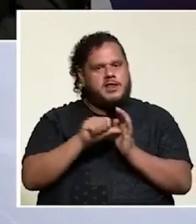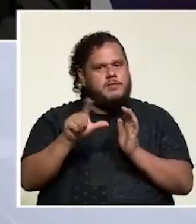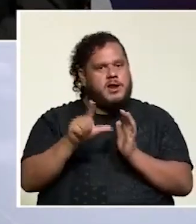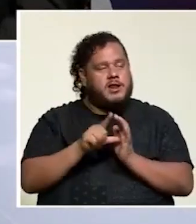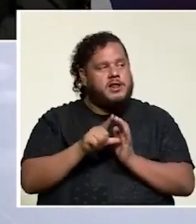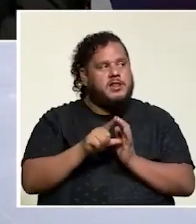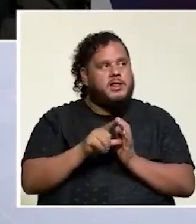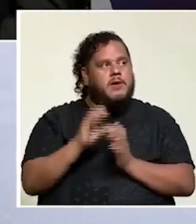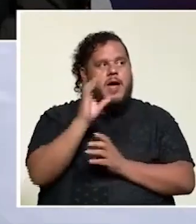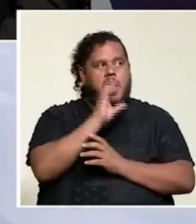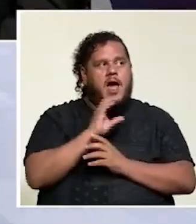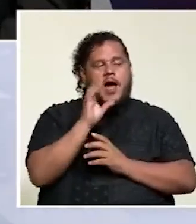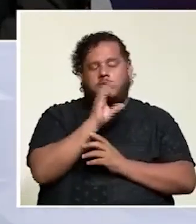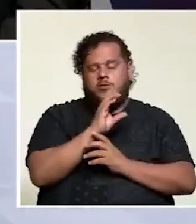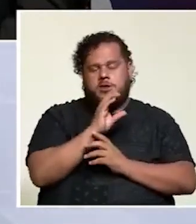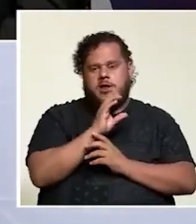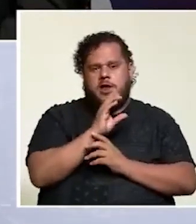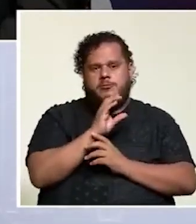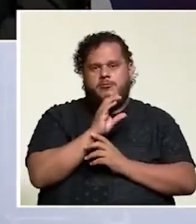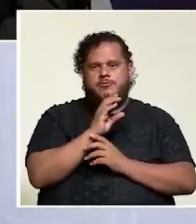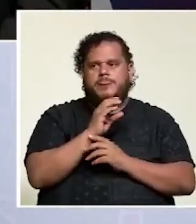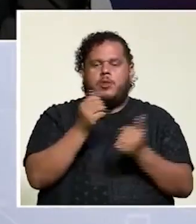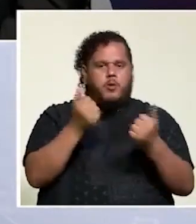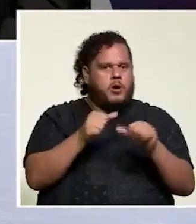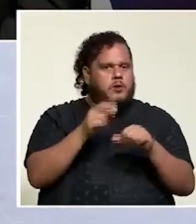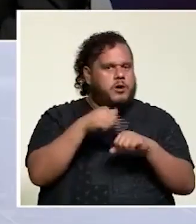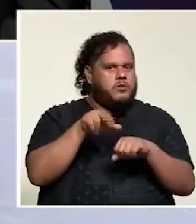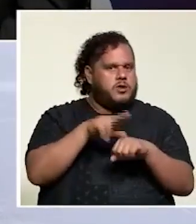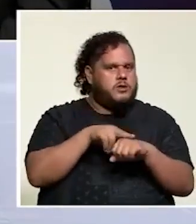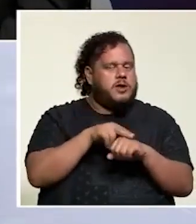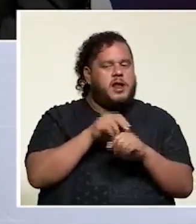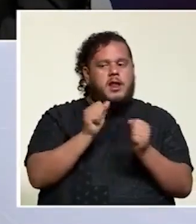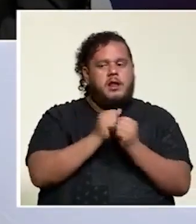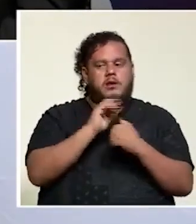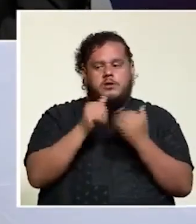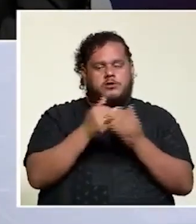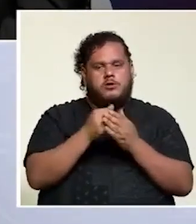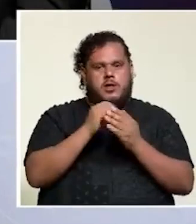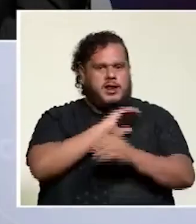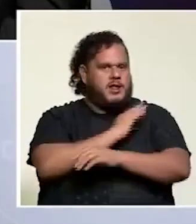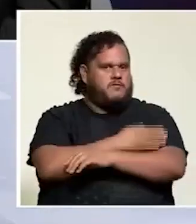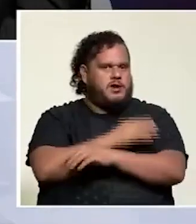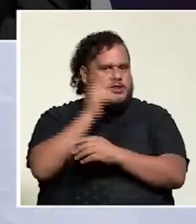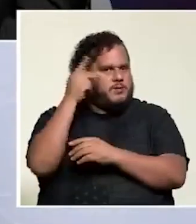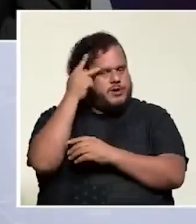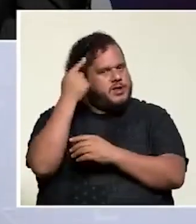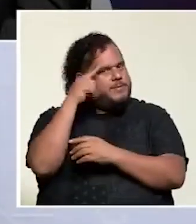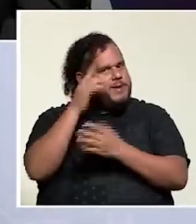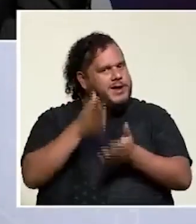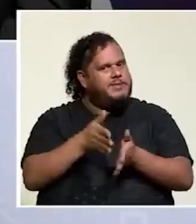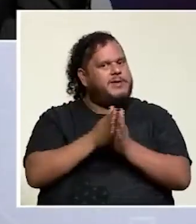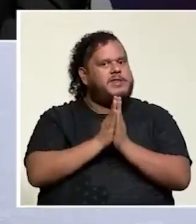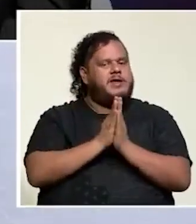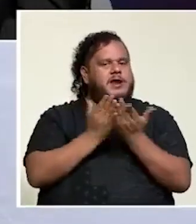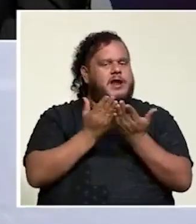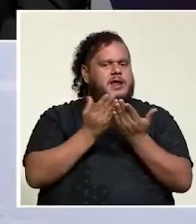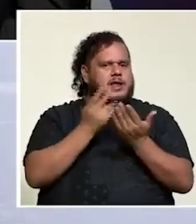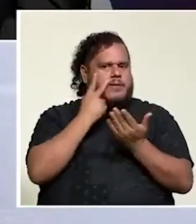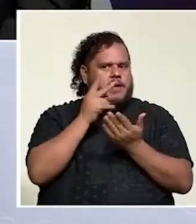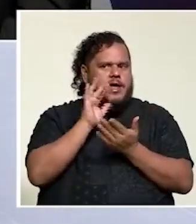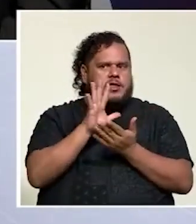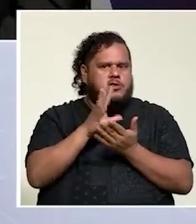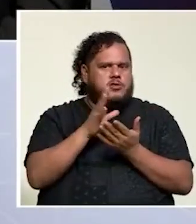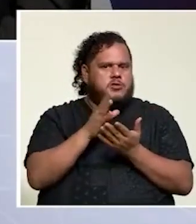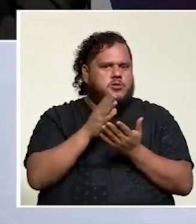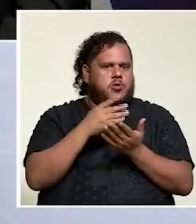Legislativa a buscar un gran acuerdo nacional con todas las fuerzas políticas para pedirle que le consideren su propuesta para